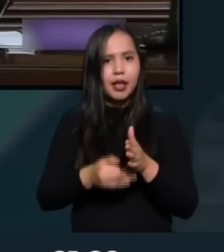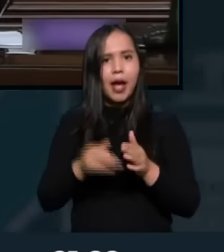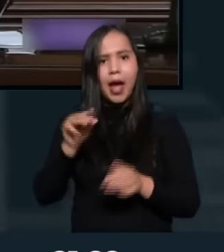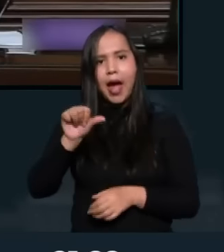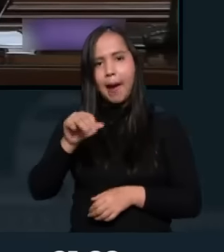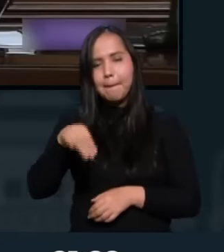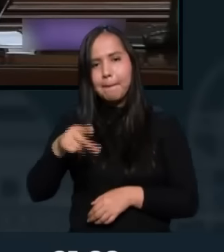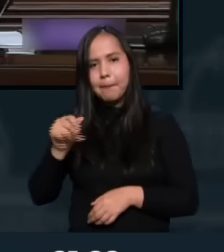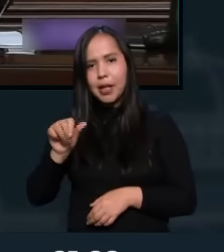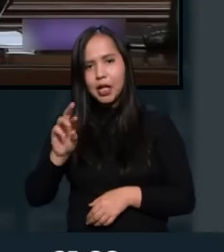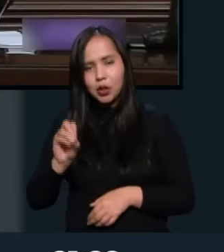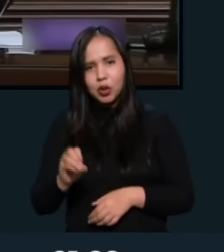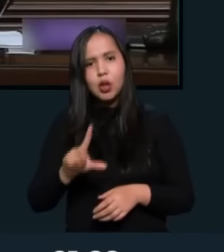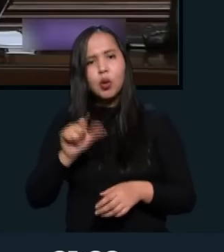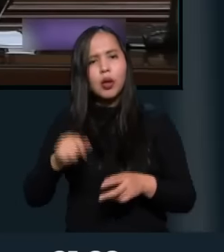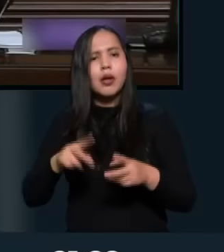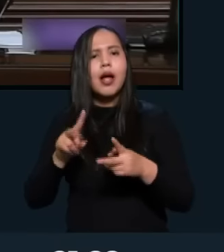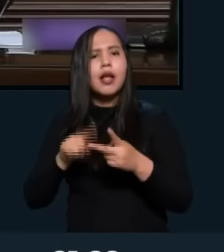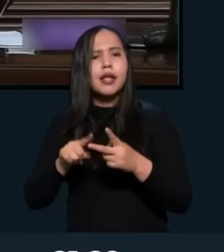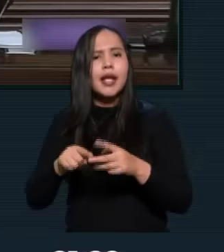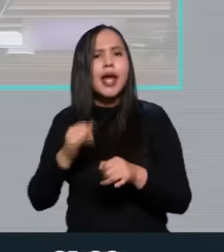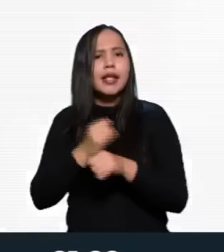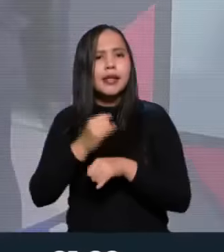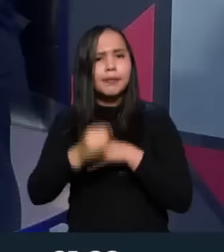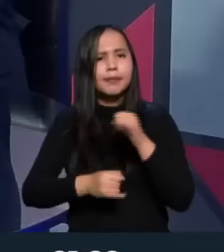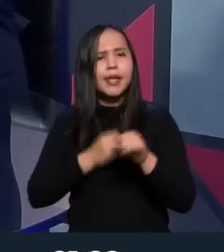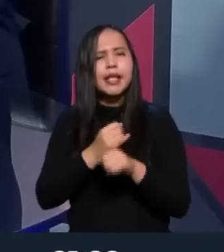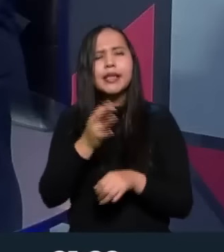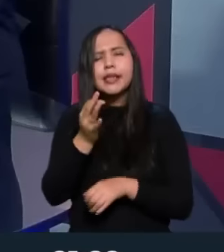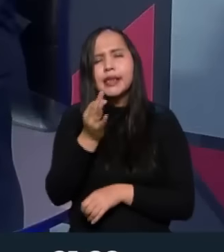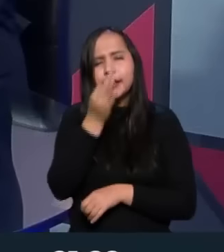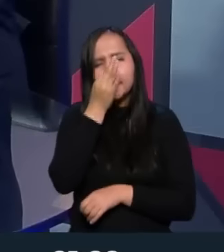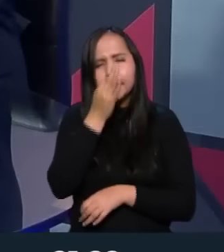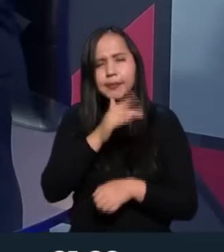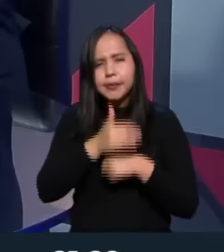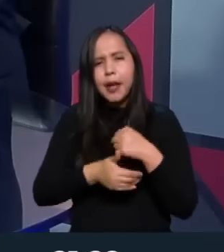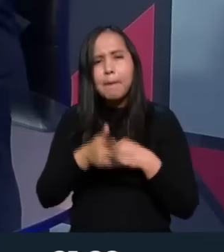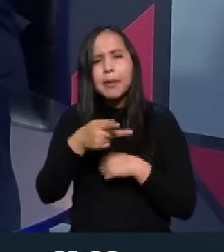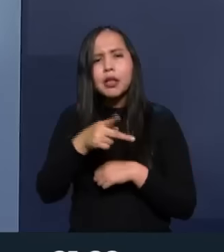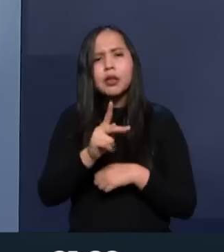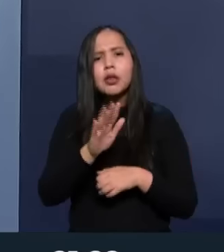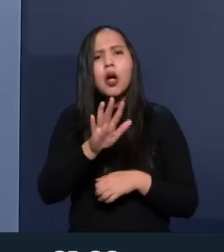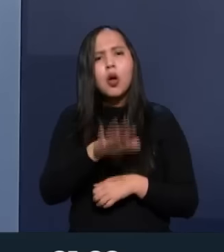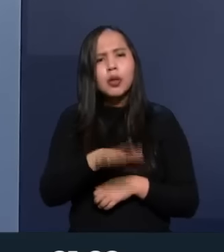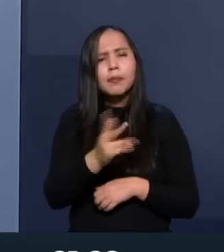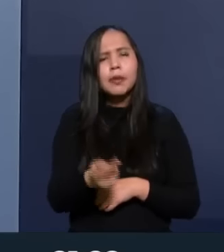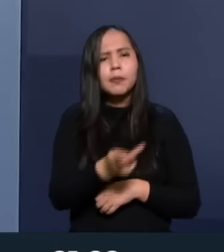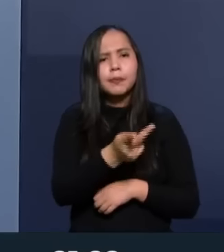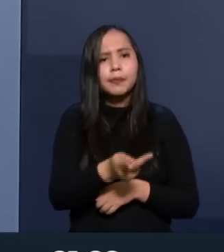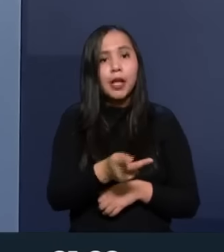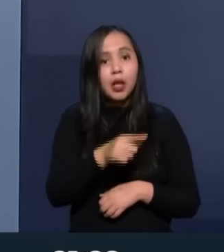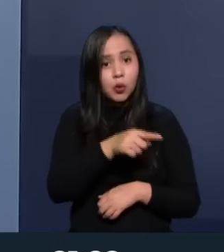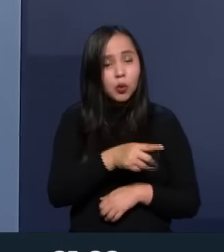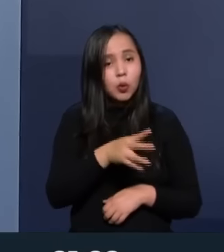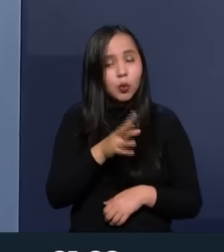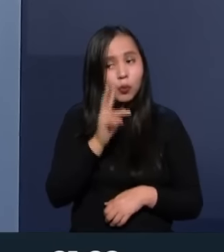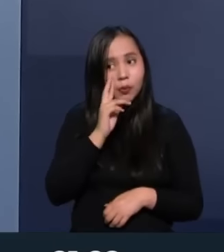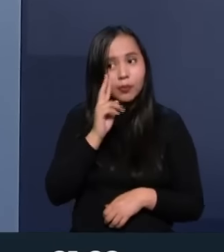y los procesos internacionales. Nos queda poquito, menos de un minutito, pero me gustaría preguntarte para cerrar si tú ves que haya posibilidad de